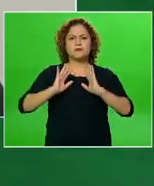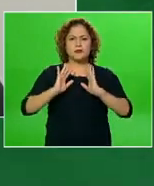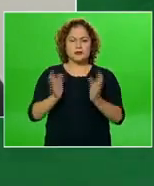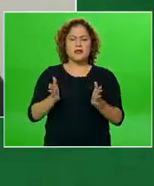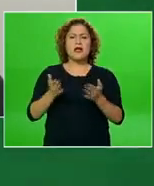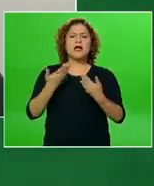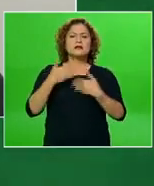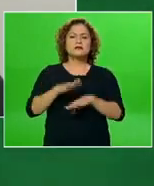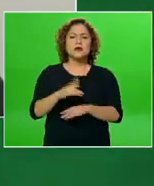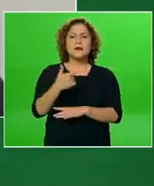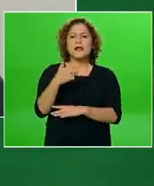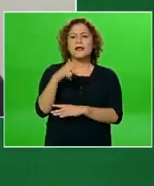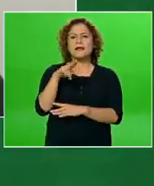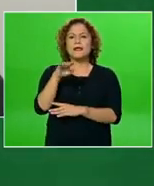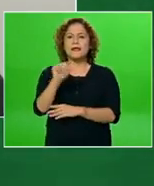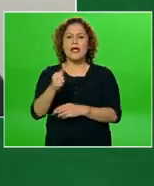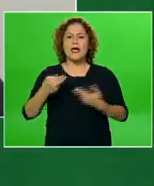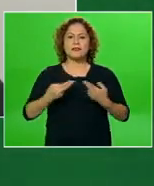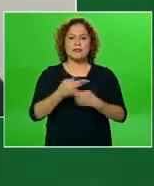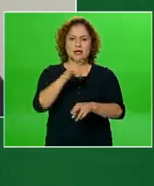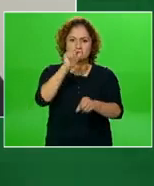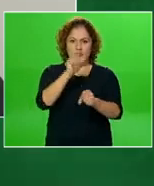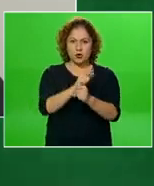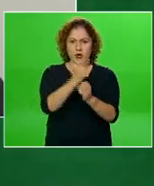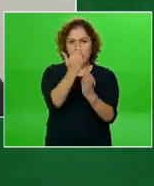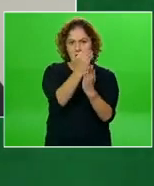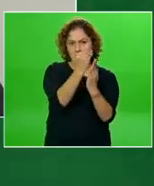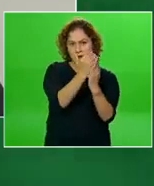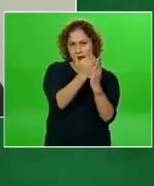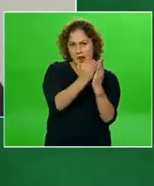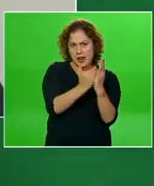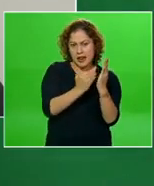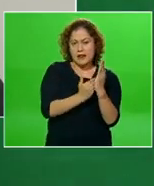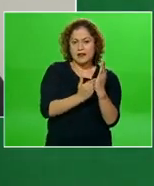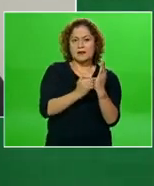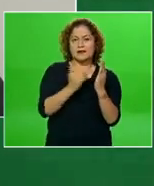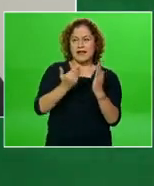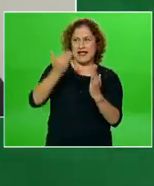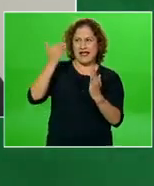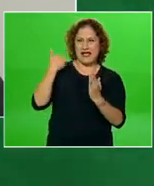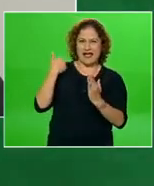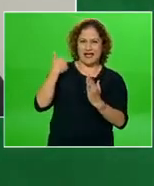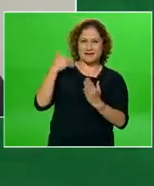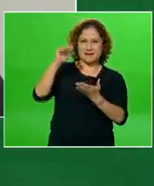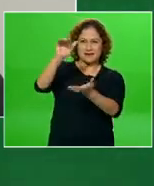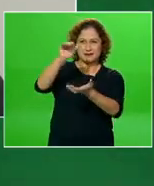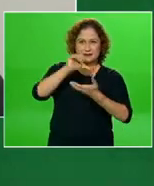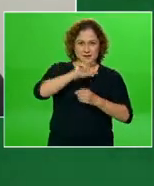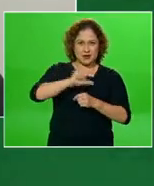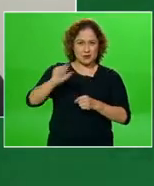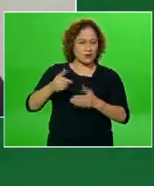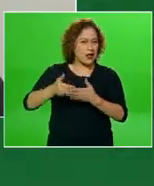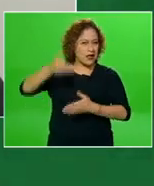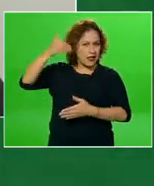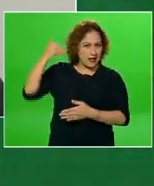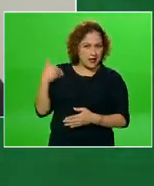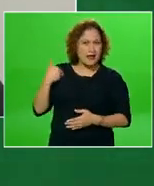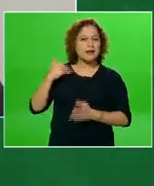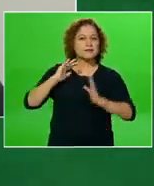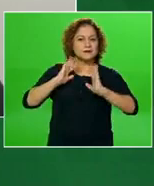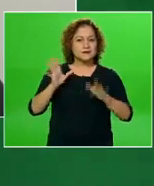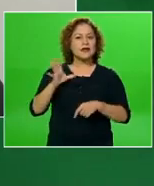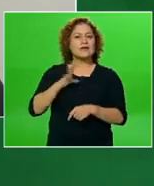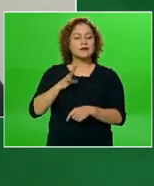nacional chile antes de que llegaran las primeras vacunas al país era precisamente que una entidad